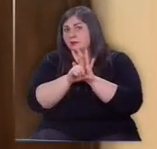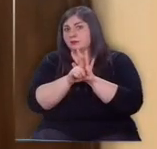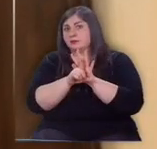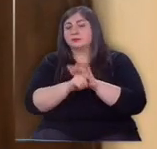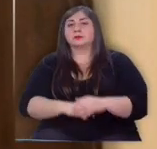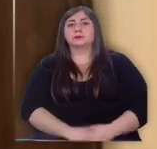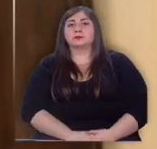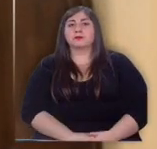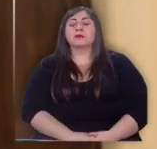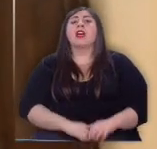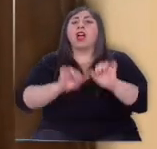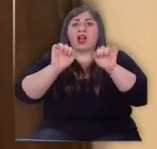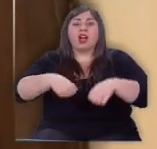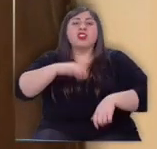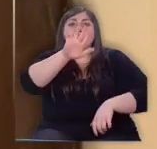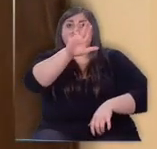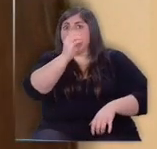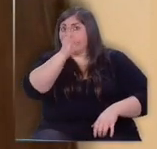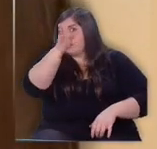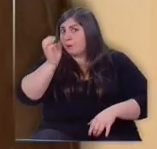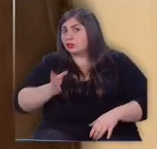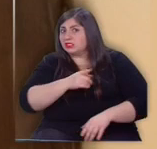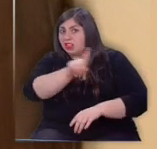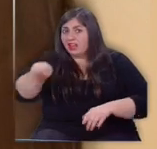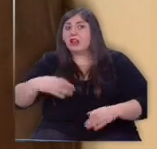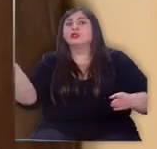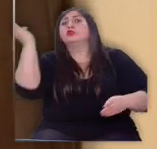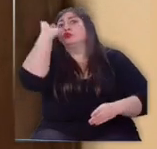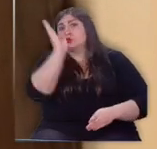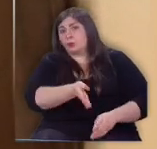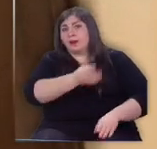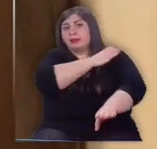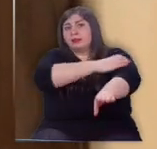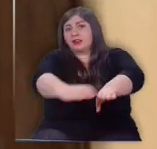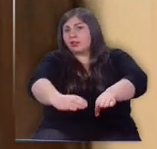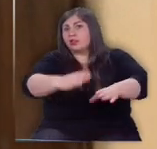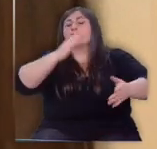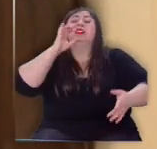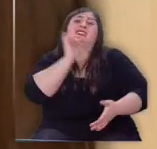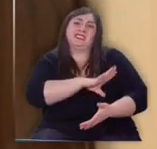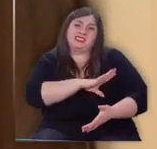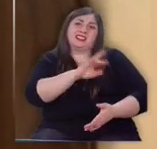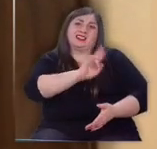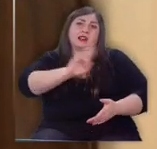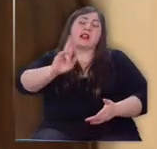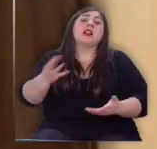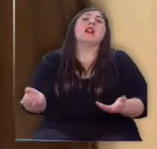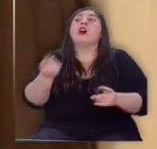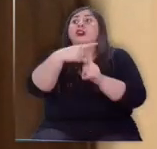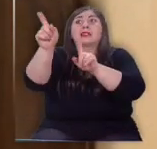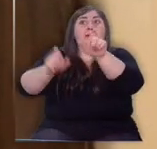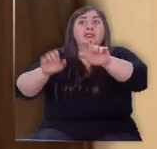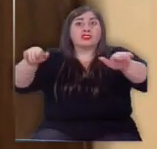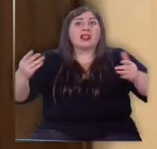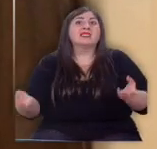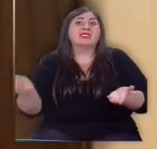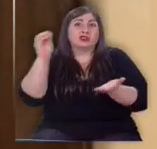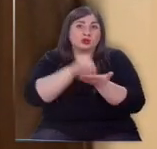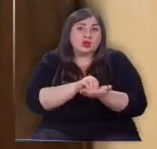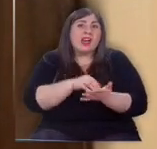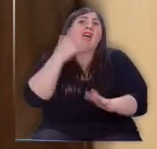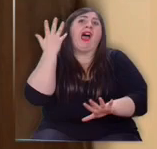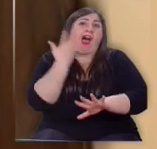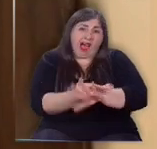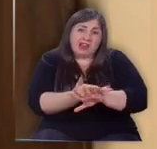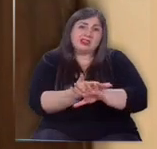más del 90% de ellos ha suspendido la celebración de cultos en todo Chile. El llamado es a que el resto se pueda sumar. Obviamente que hay un tema de